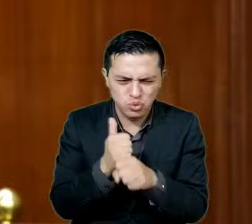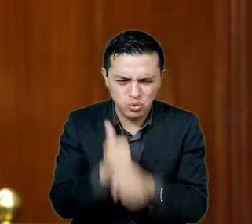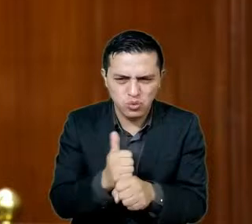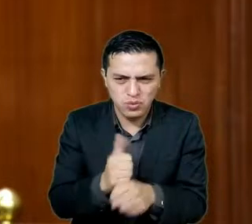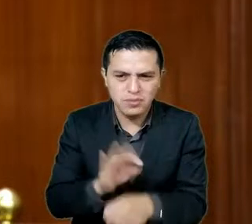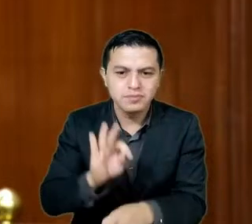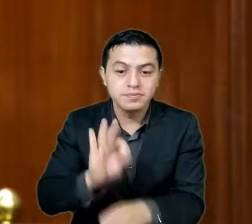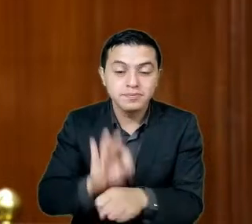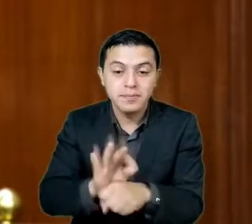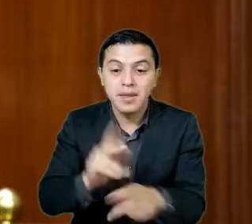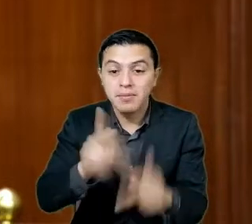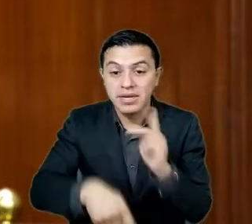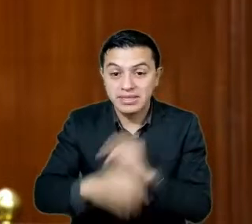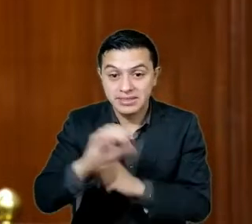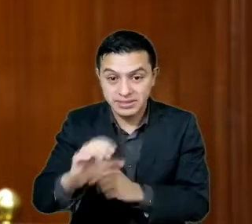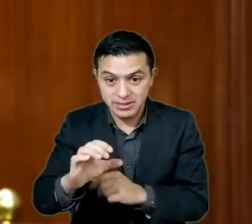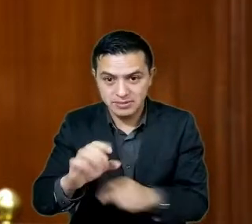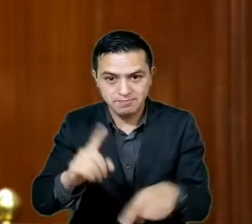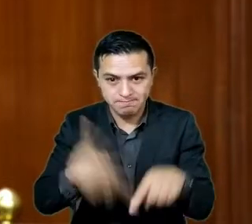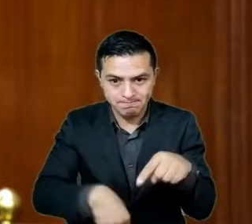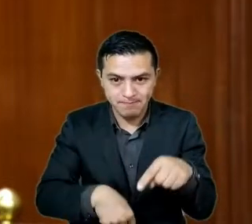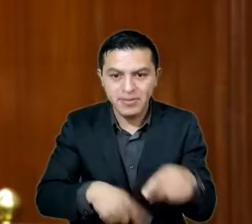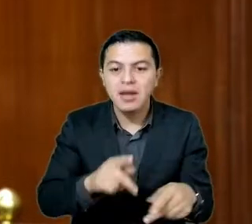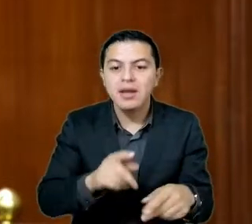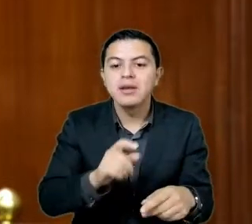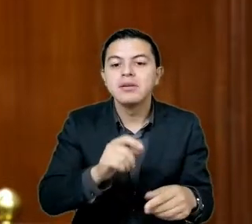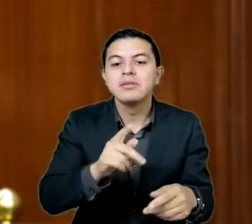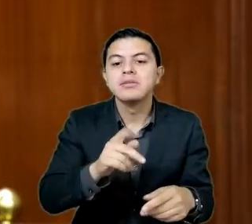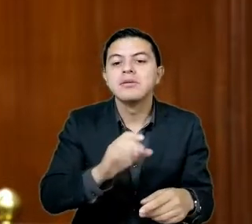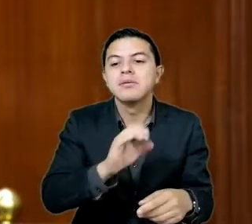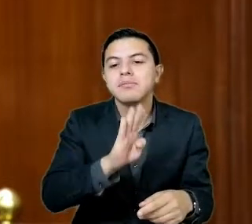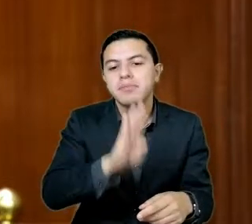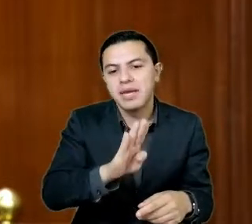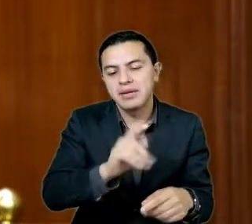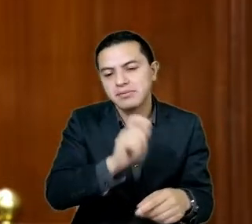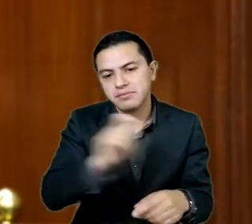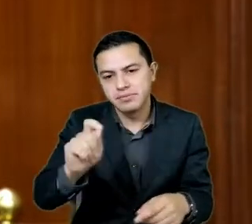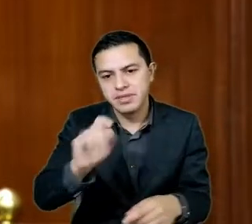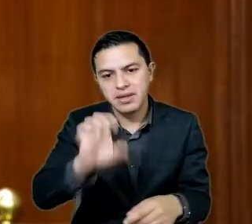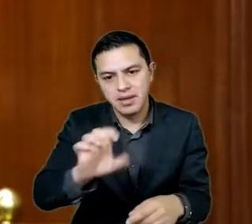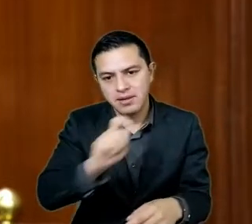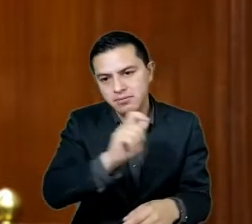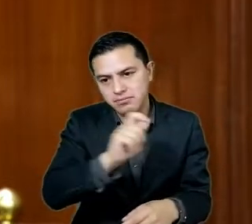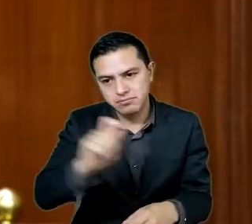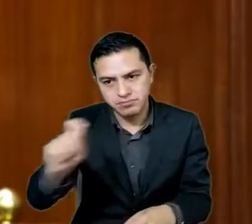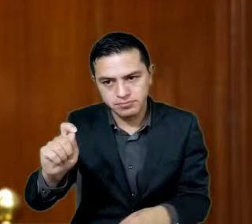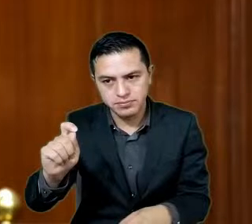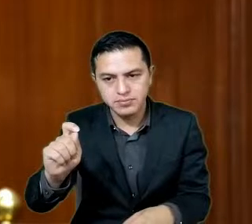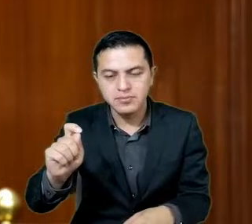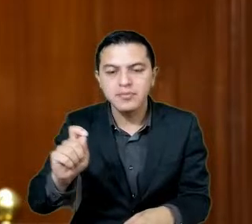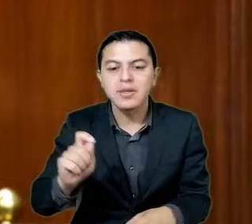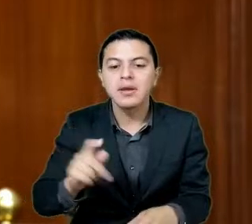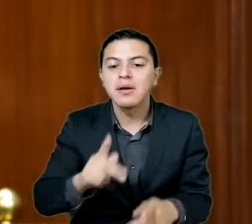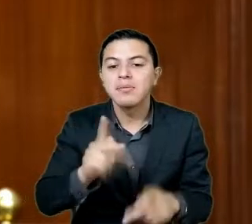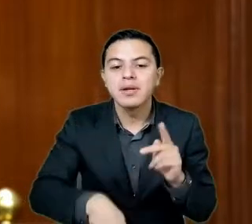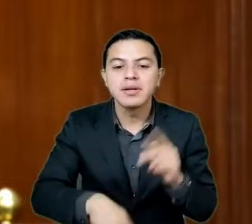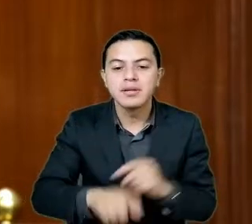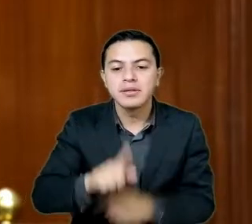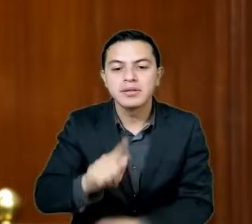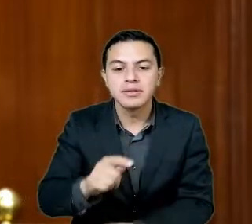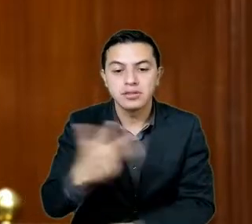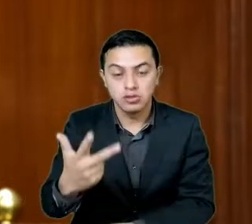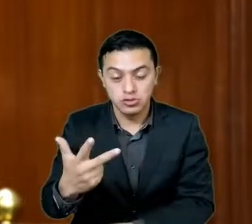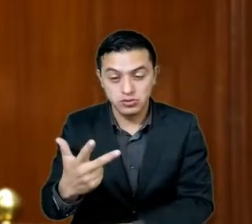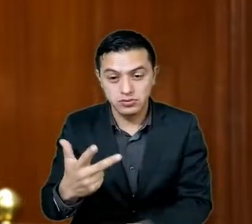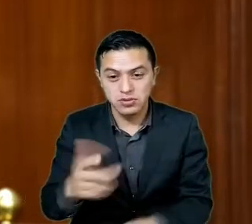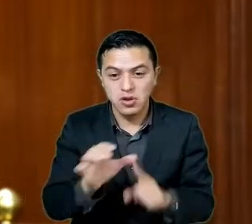Inciso C, derogado. Inciso D, puntos suspensivos. Inciso E, puntos suspensivos. Fracción 38ª. La